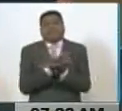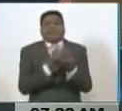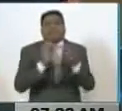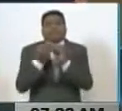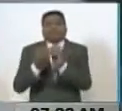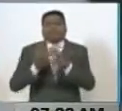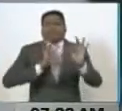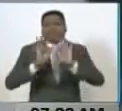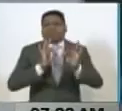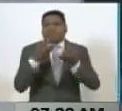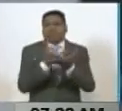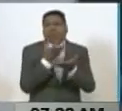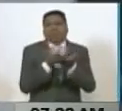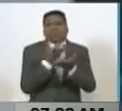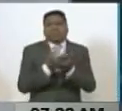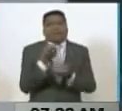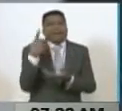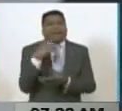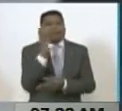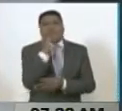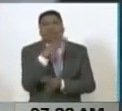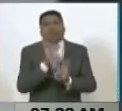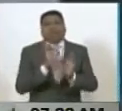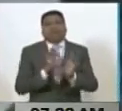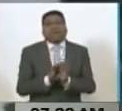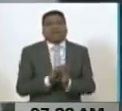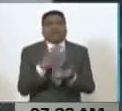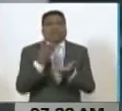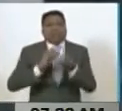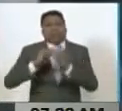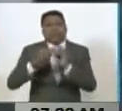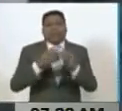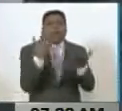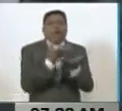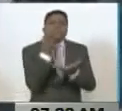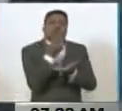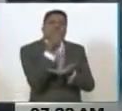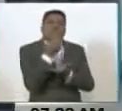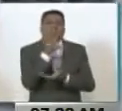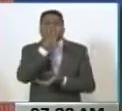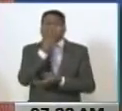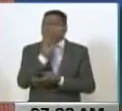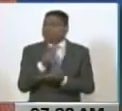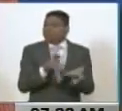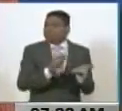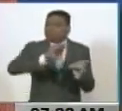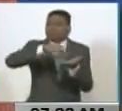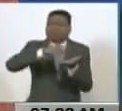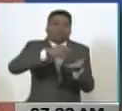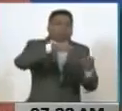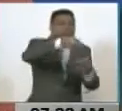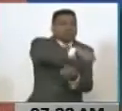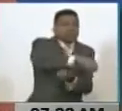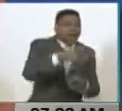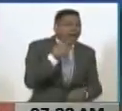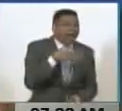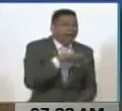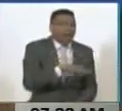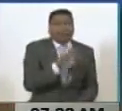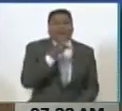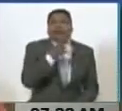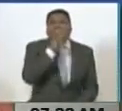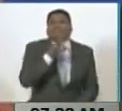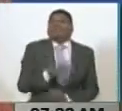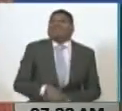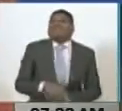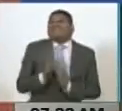eso no existía. Cuando eso no existía, se preparaba el alimento para ello. Lo que hay que estar pendiente es un poco de cuáles son esos productos que no se pueden